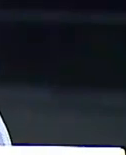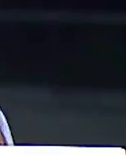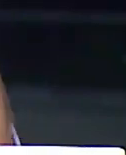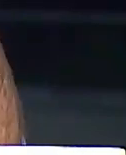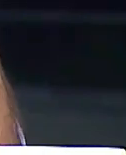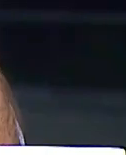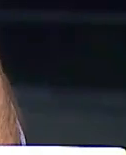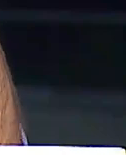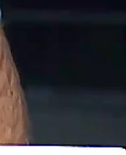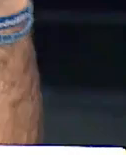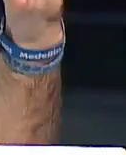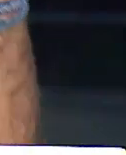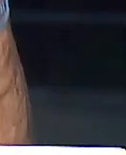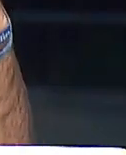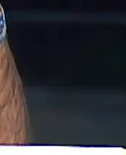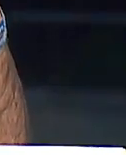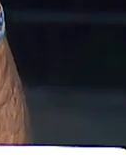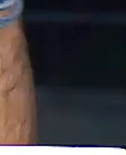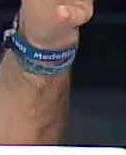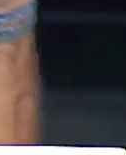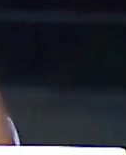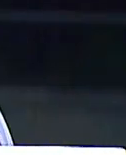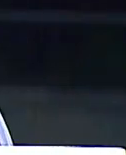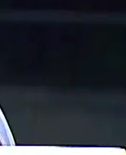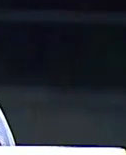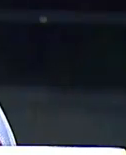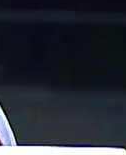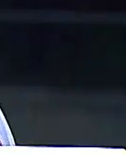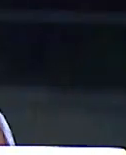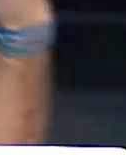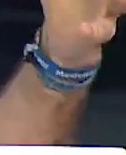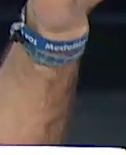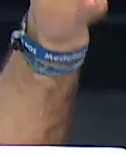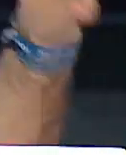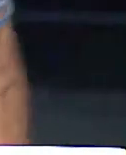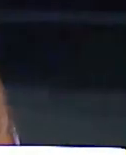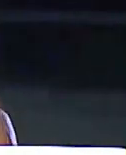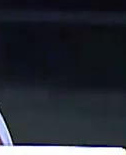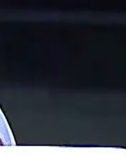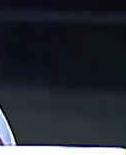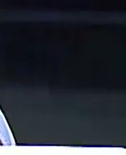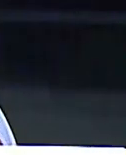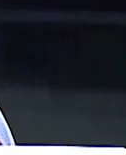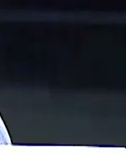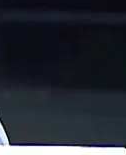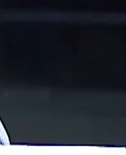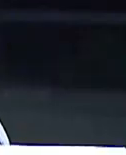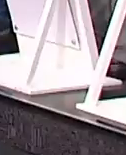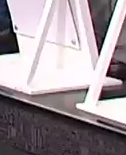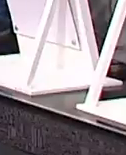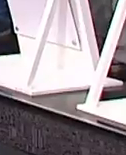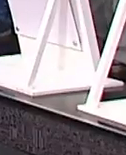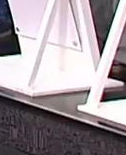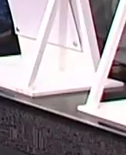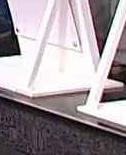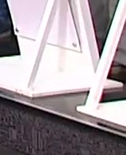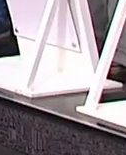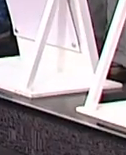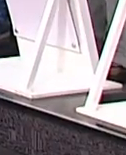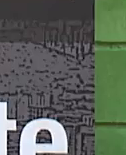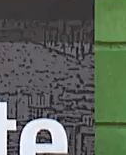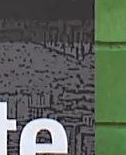privados, sobre todo en las zonas donde queremos reurbanizar, que es en el centro de la ciudad y al lado del río. Candidato, cuando ustedes se dirigen